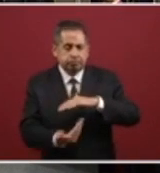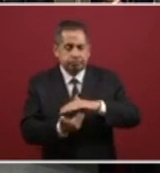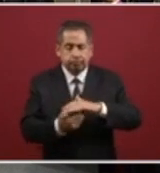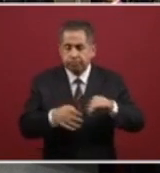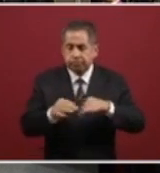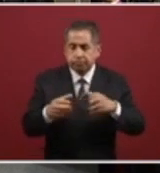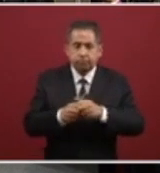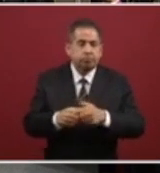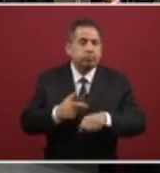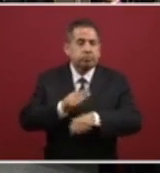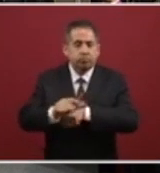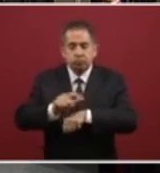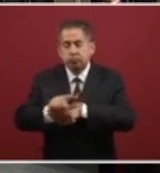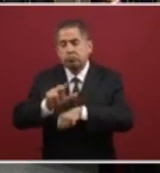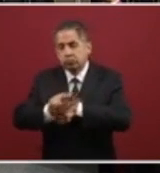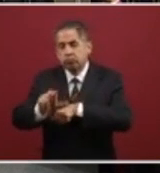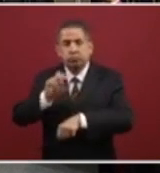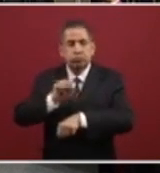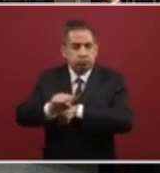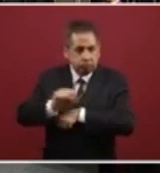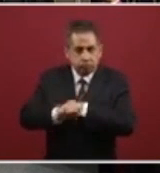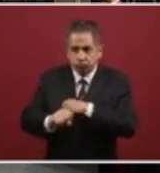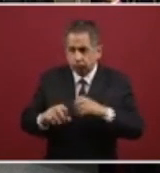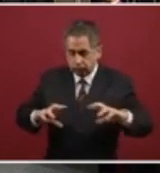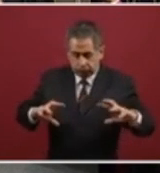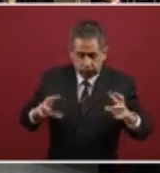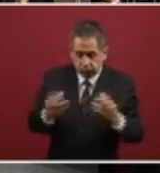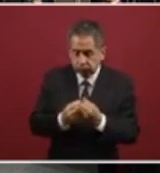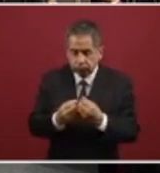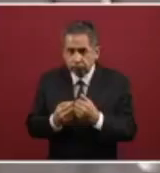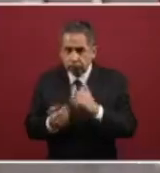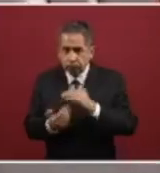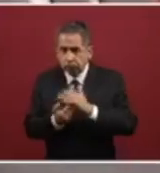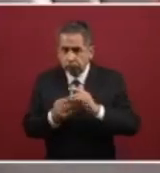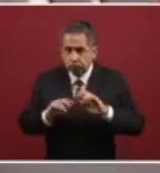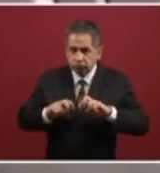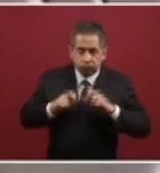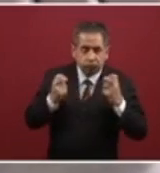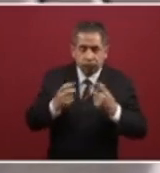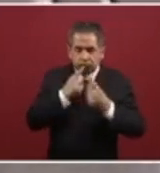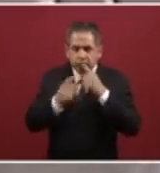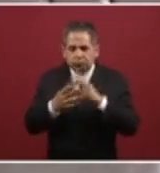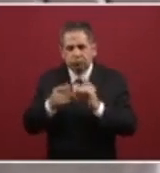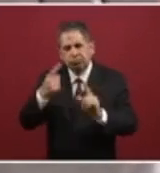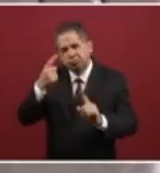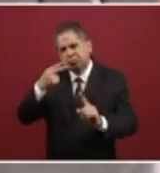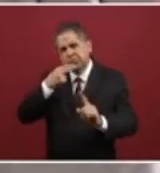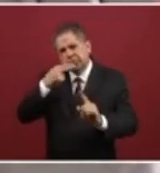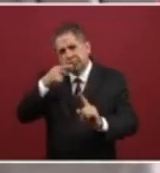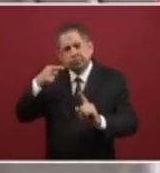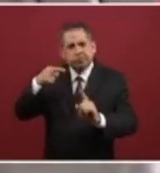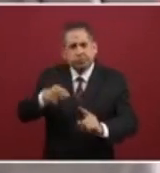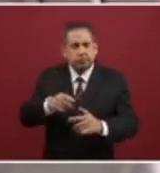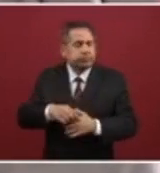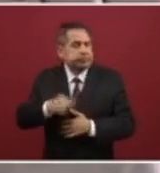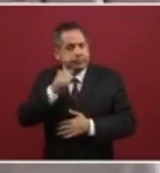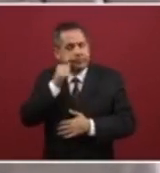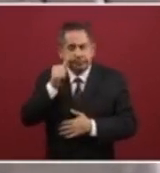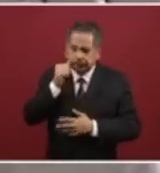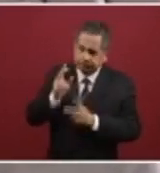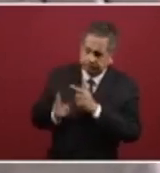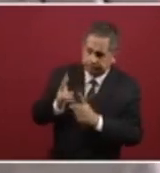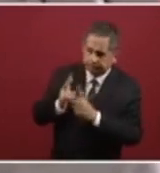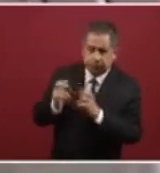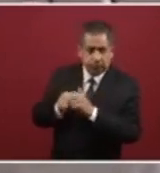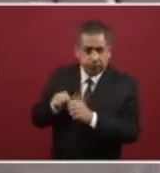Guatemala, Honduras y El Salvador, ¿nos puede ampliar un poquito más en qué va a consistir esta mesa? ¿Con quién platicó el día de ayer con